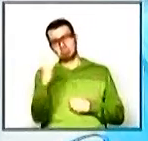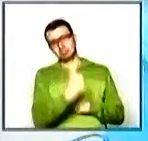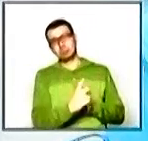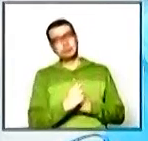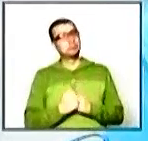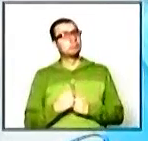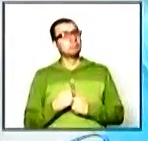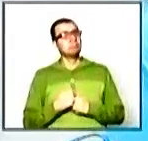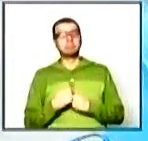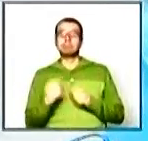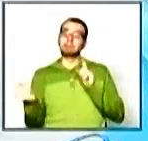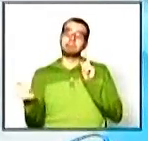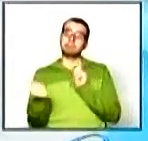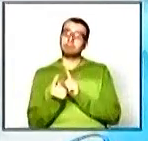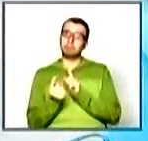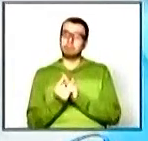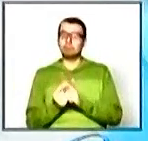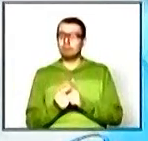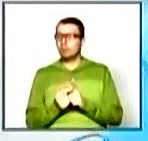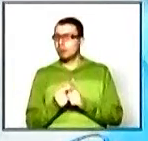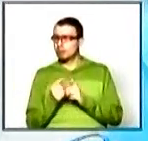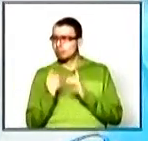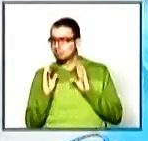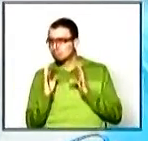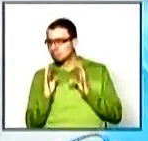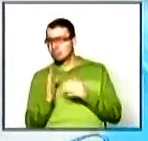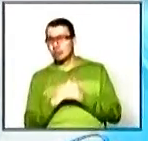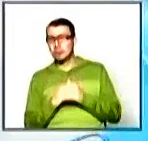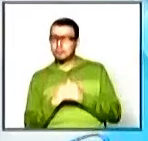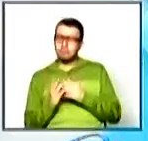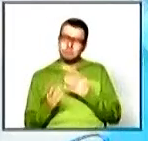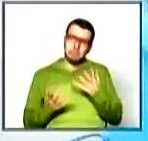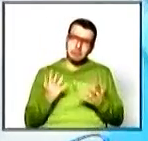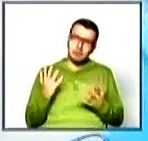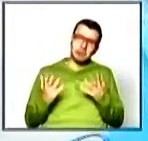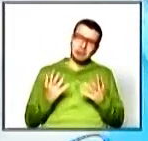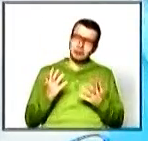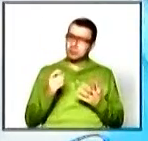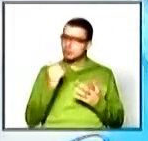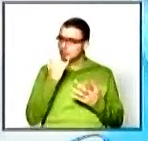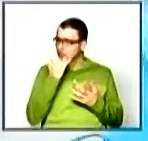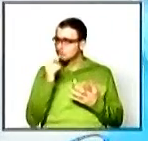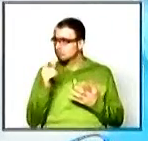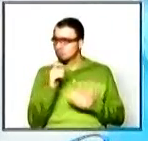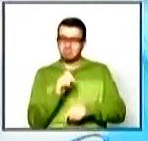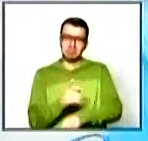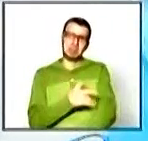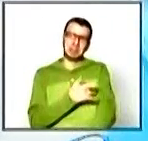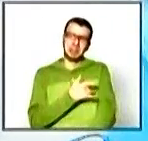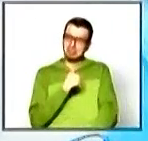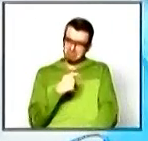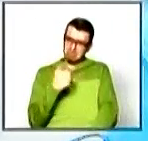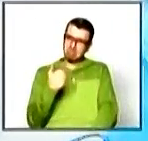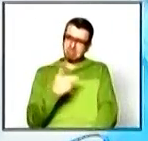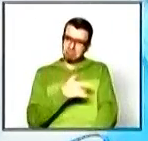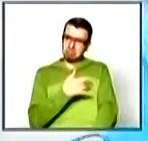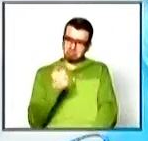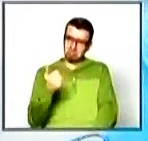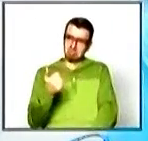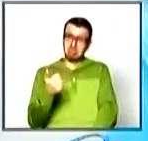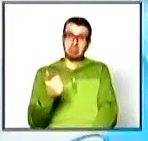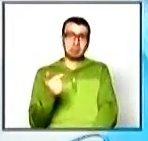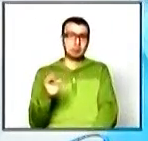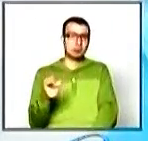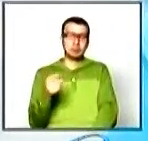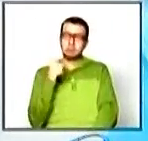hacer es como tratar de empezar a desentramar un poquito cómo está nuestra sensación de bienestar, de qué